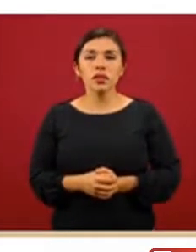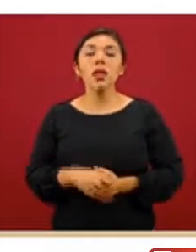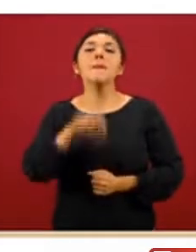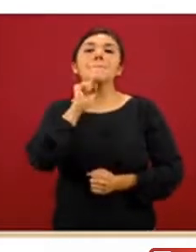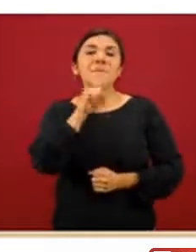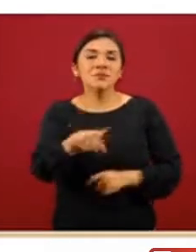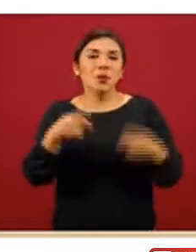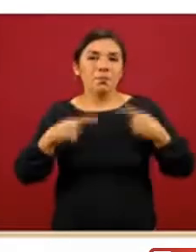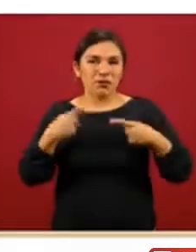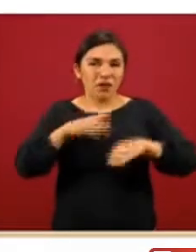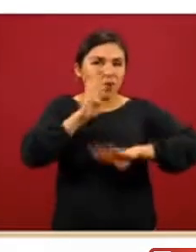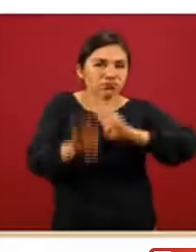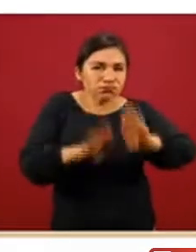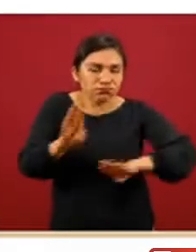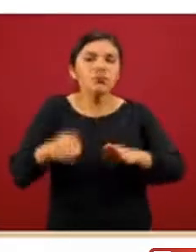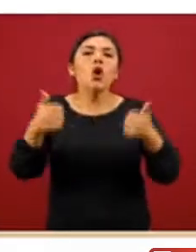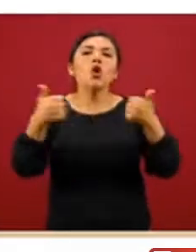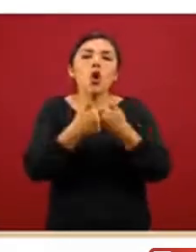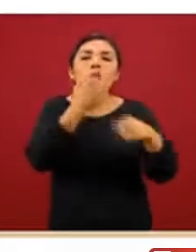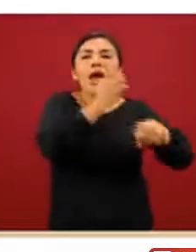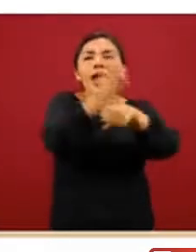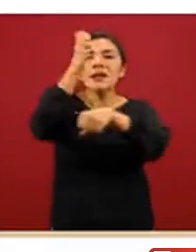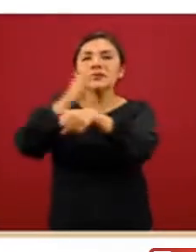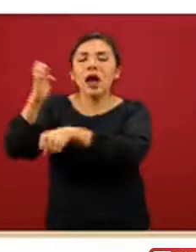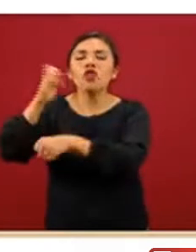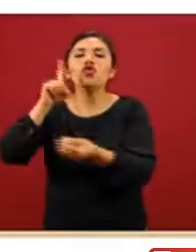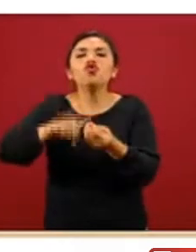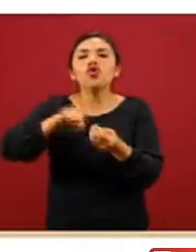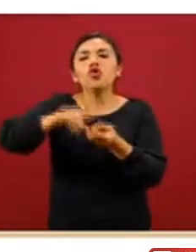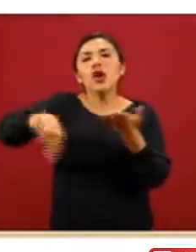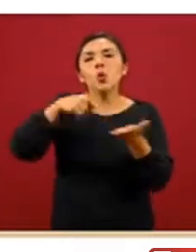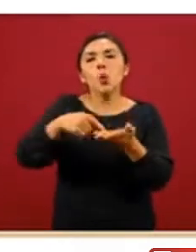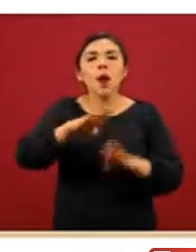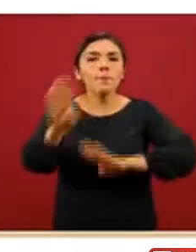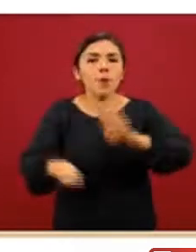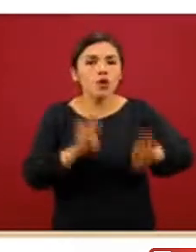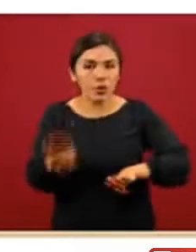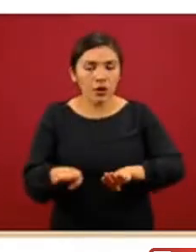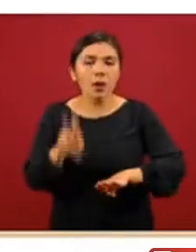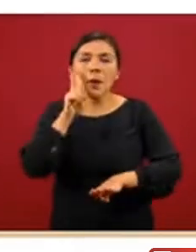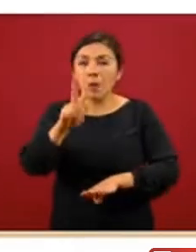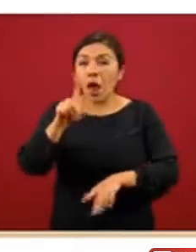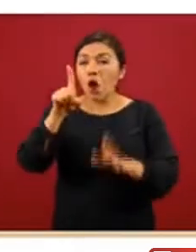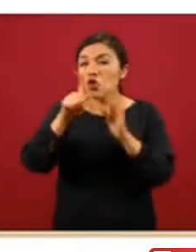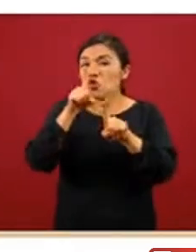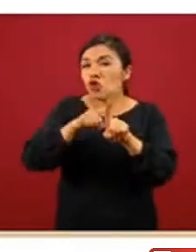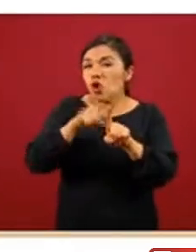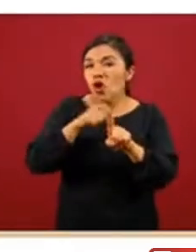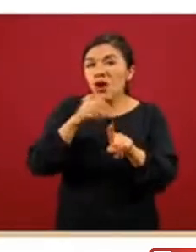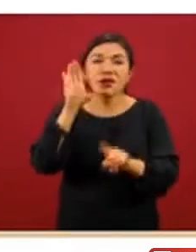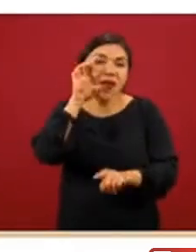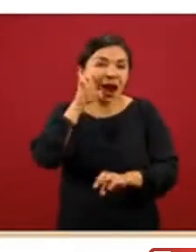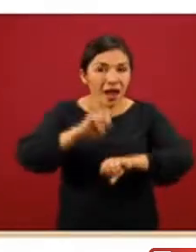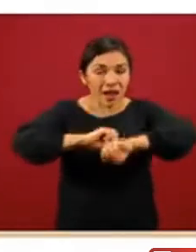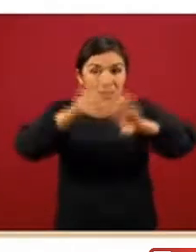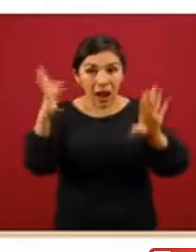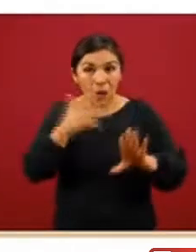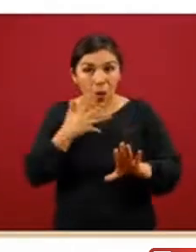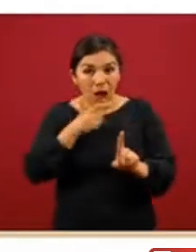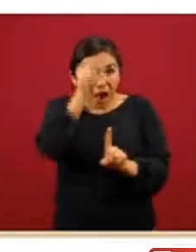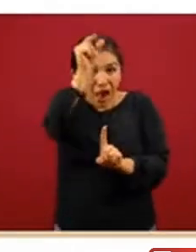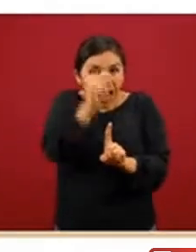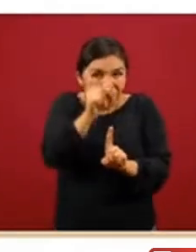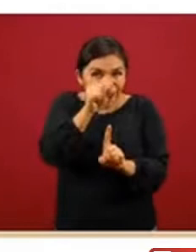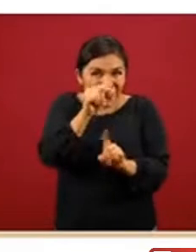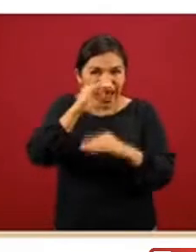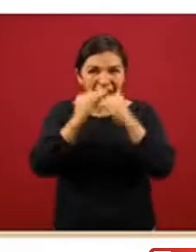ahora distribuidas por entidad federativa donde ocurrieron. Siempre vemos que el color naranja claro, que está